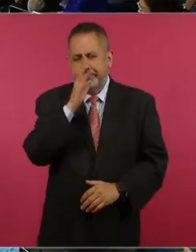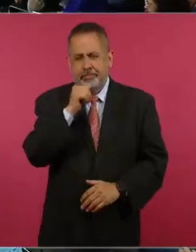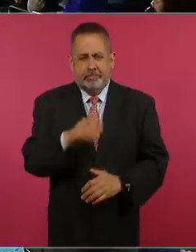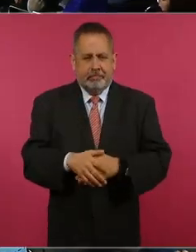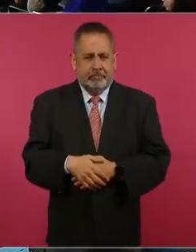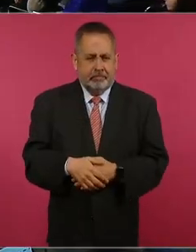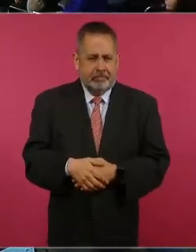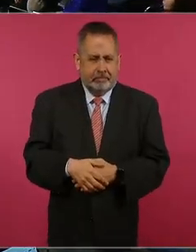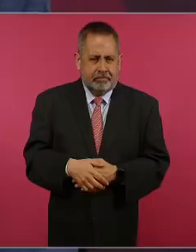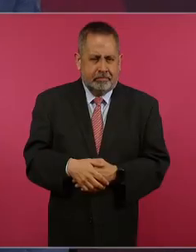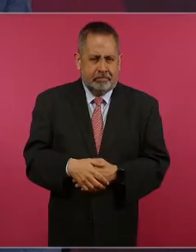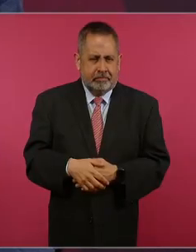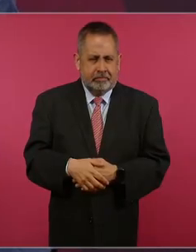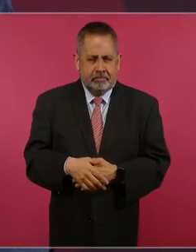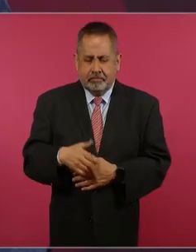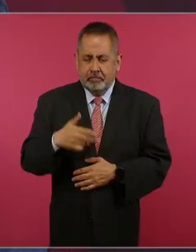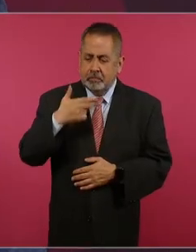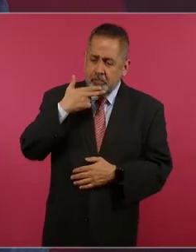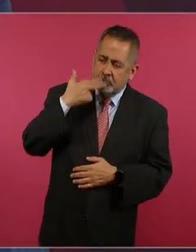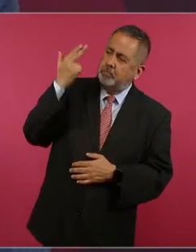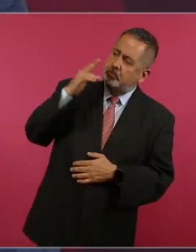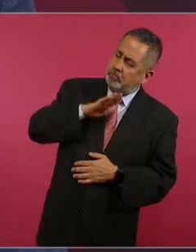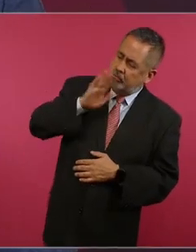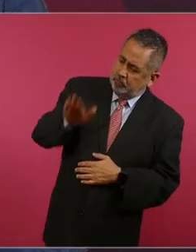Suicídate y luego hablamos.